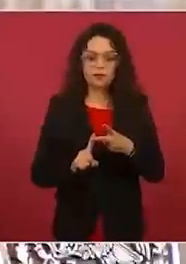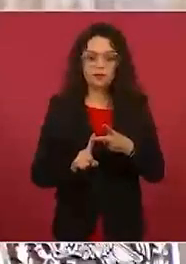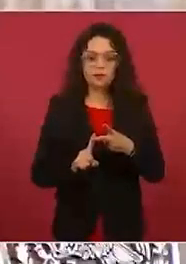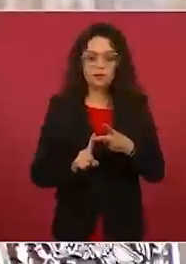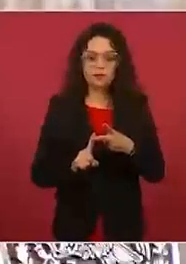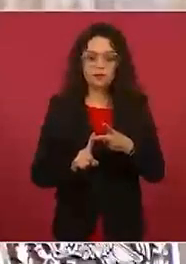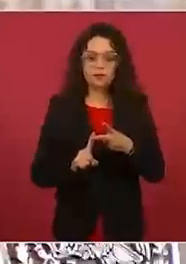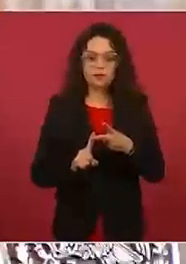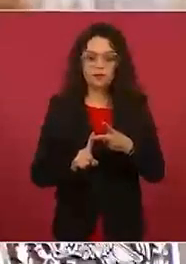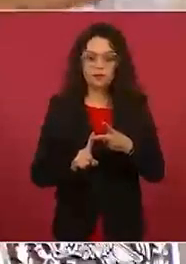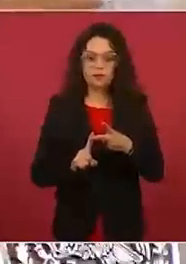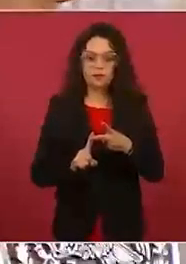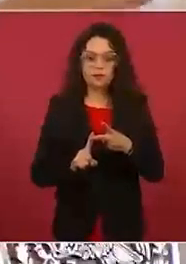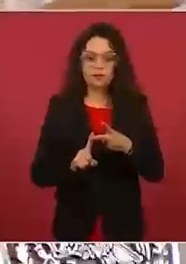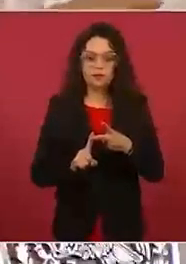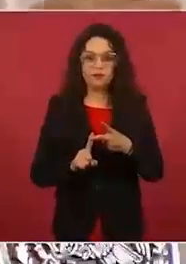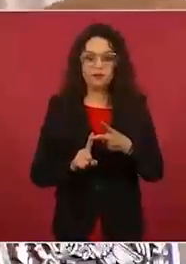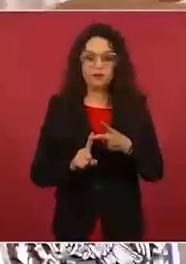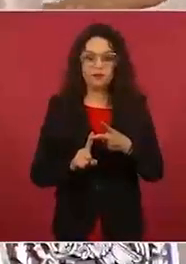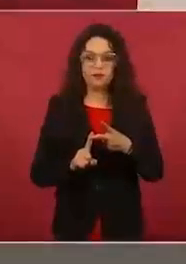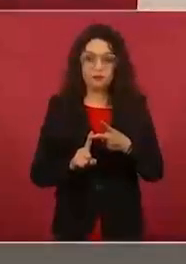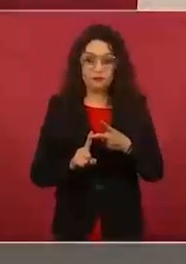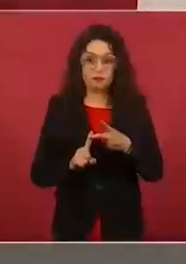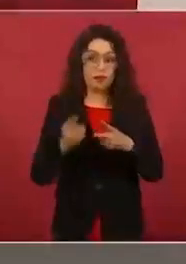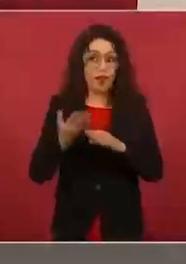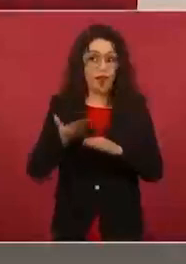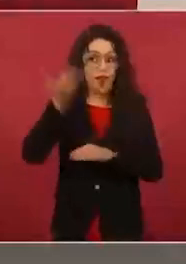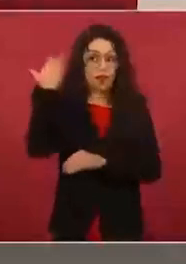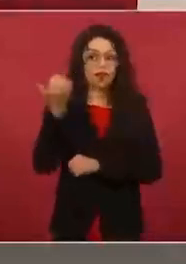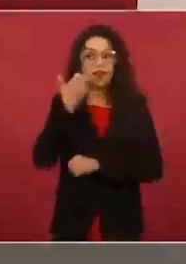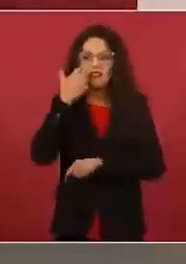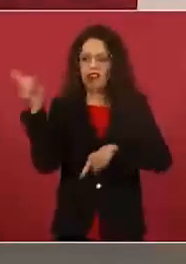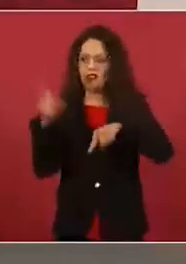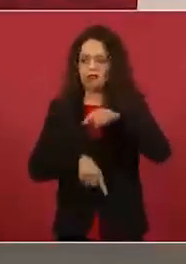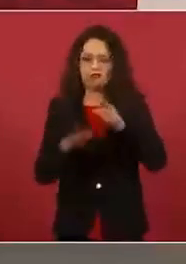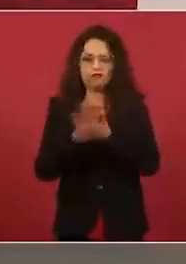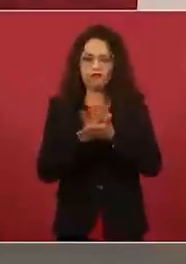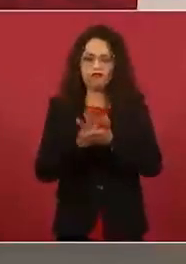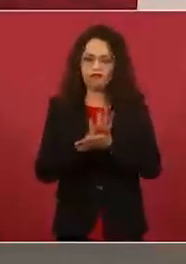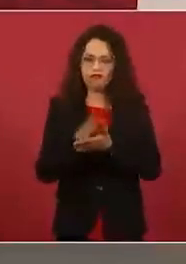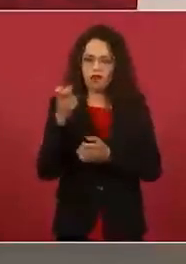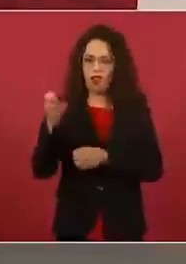que querían desaparecer los tecnócratas neoliberales,